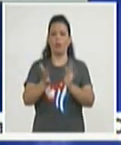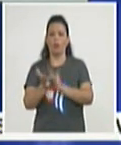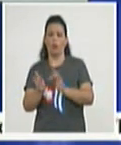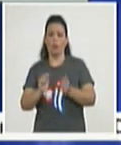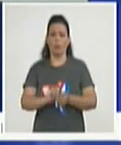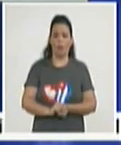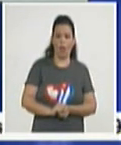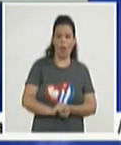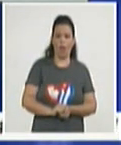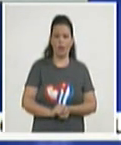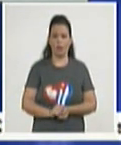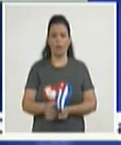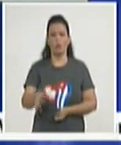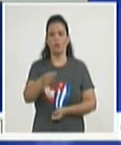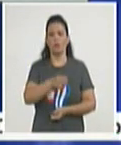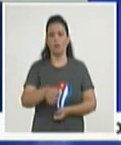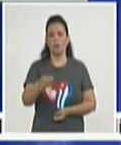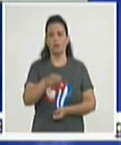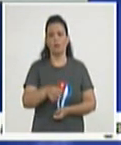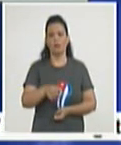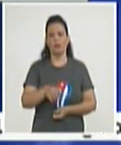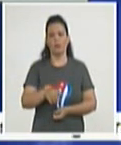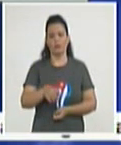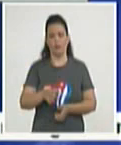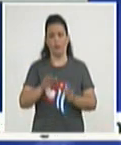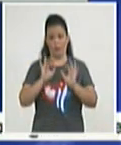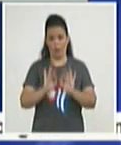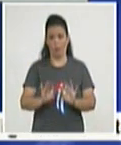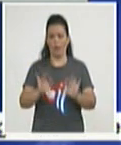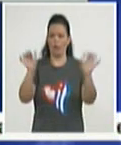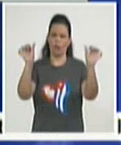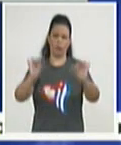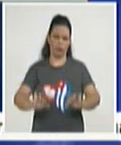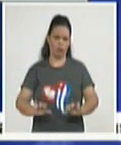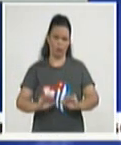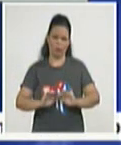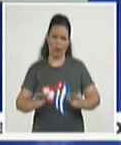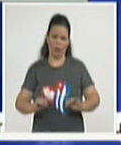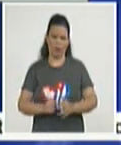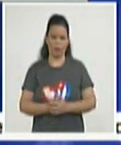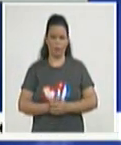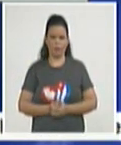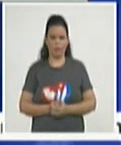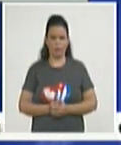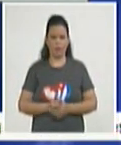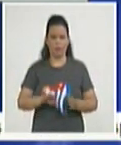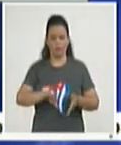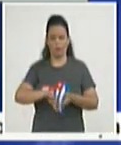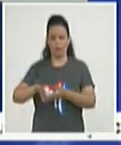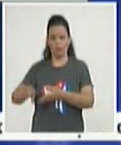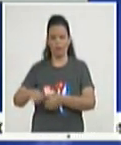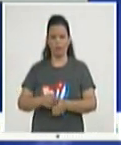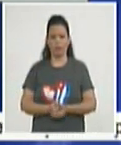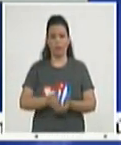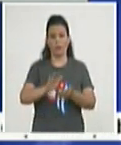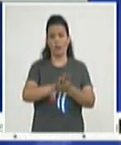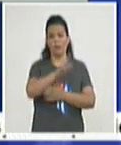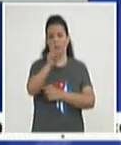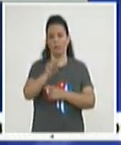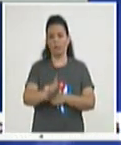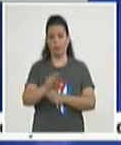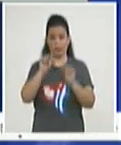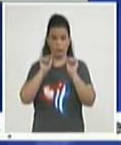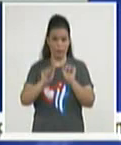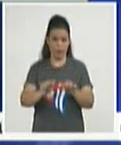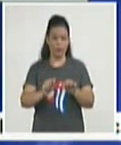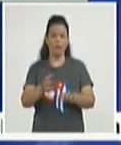de Majihuacoa, entre los de mayor incidencia. Le sigue la provincia de Mayabeque, con una curva que